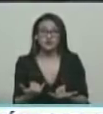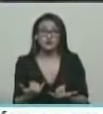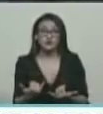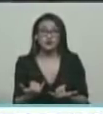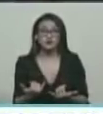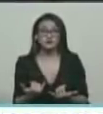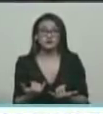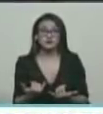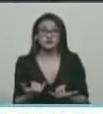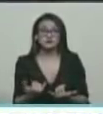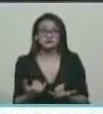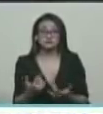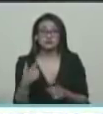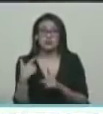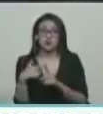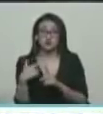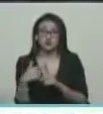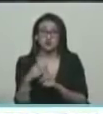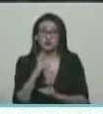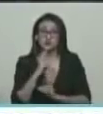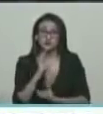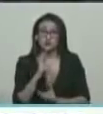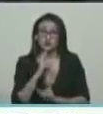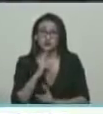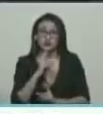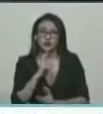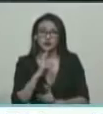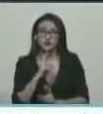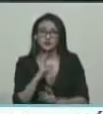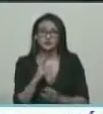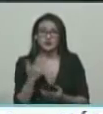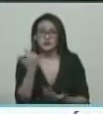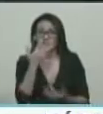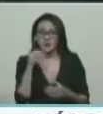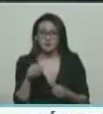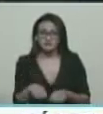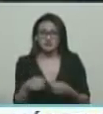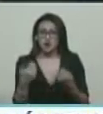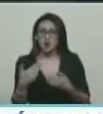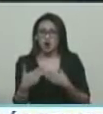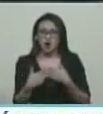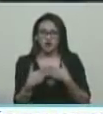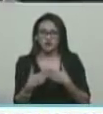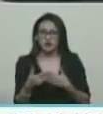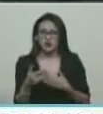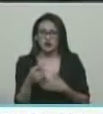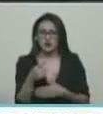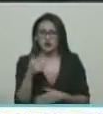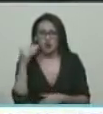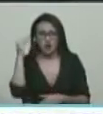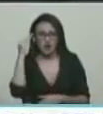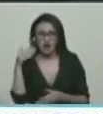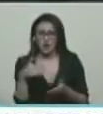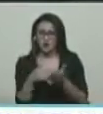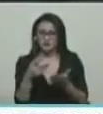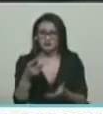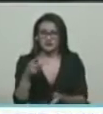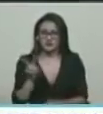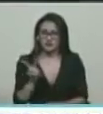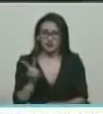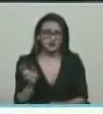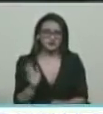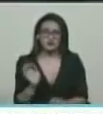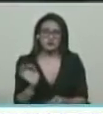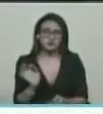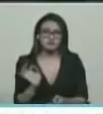saldo altamente positivo. No ha podido el imperialismo contra ellos, igual no ha podido contra nosotros. Hablamos de las relaciones